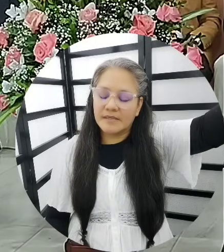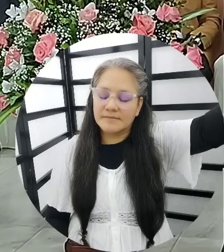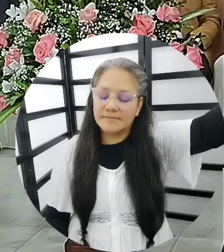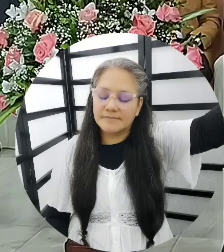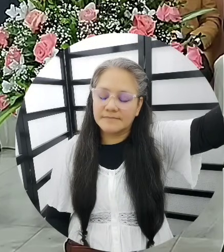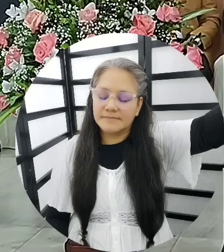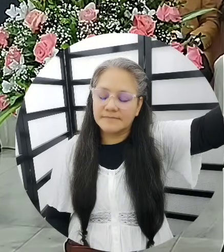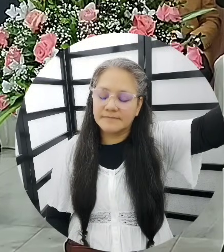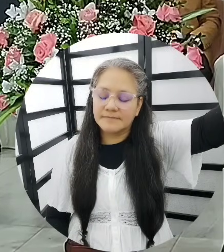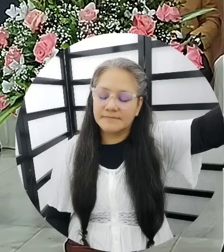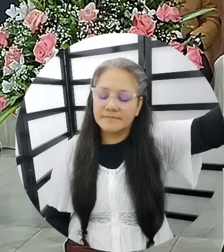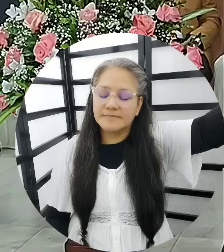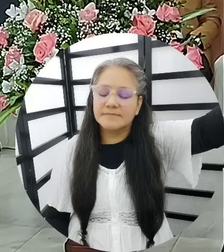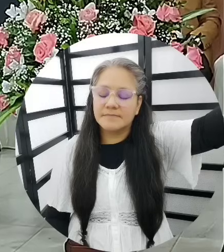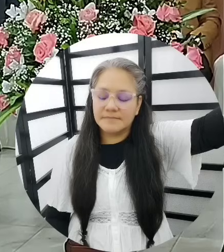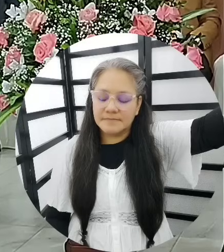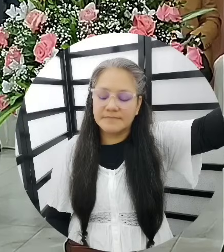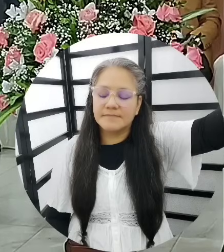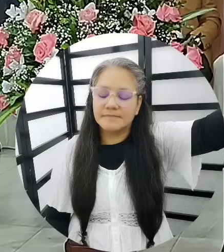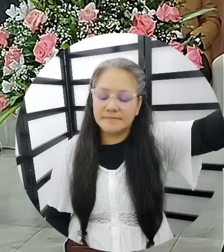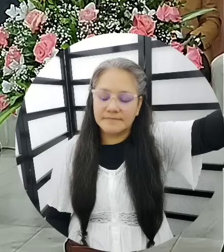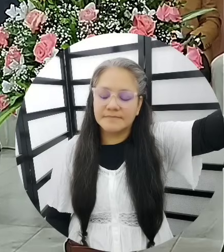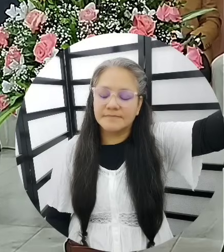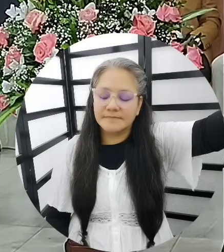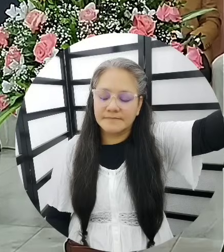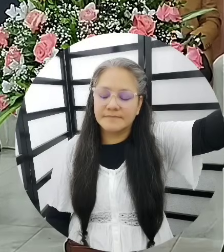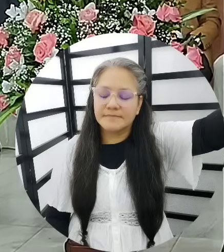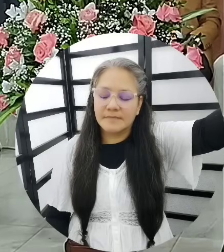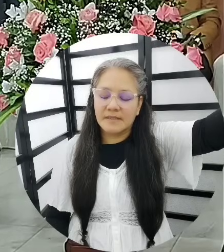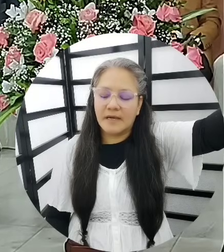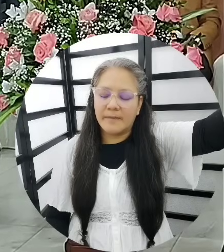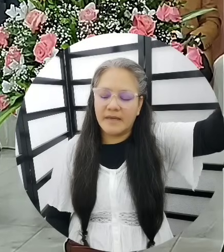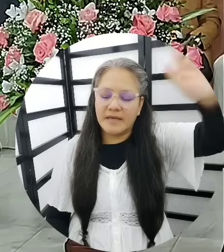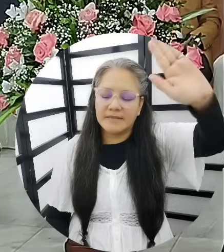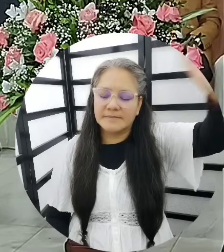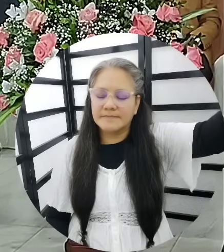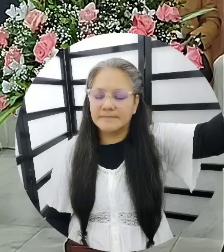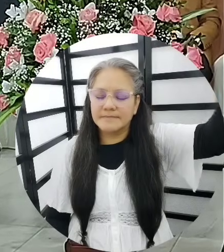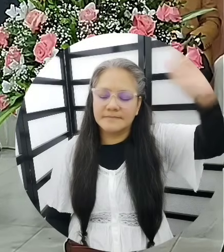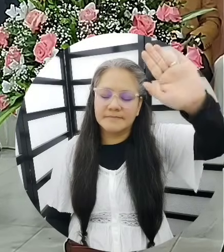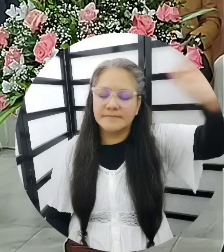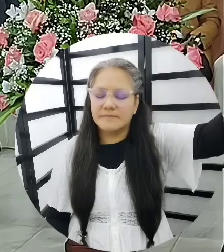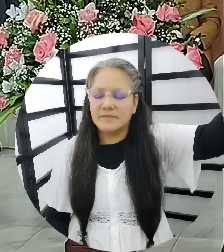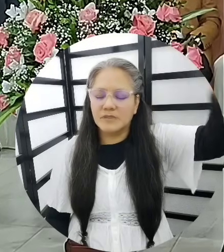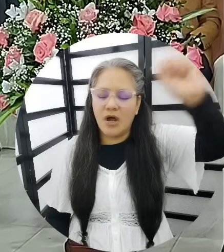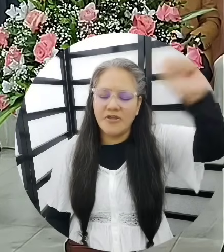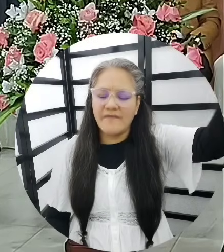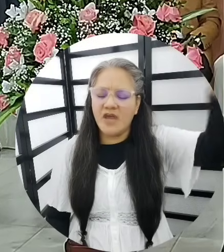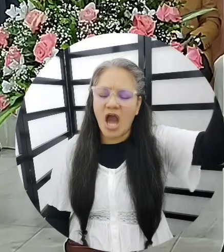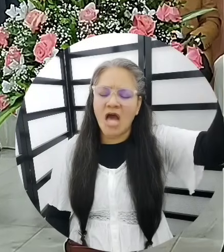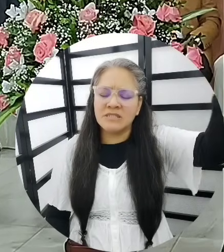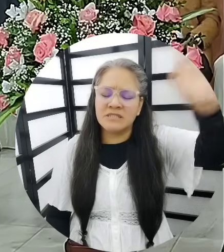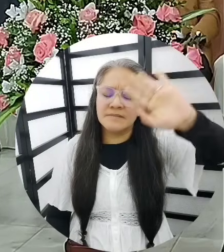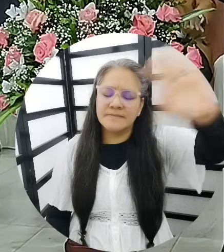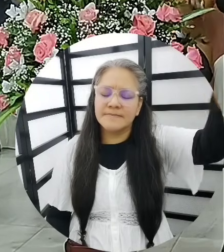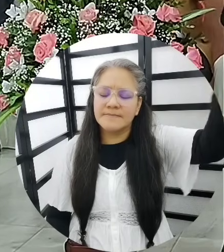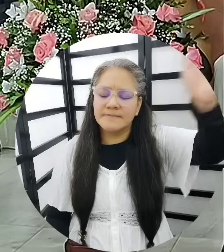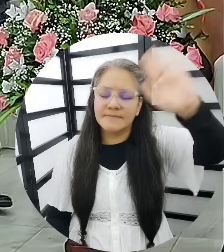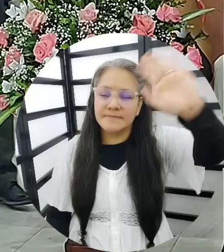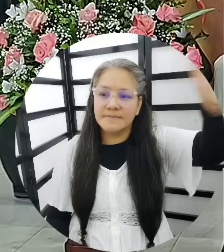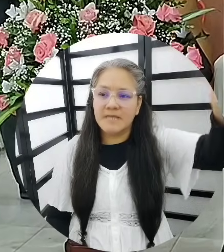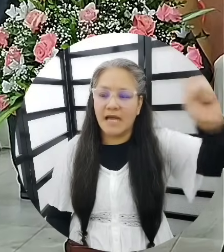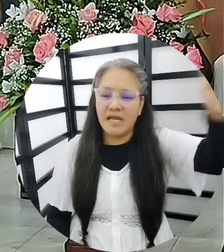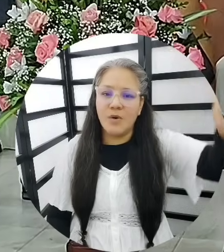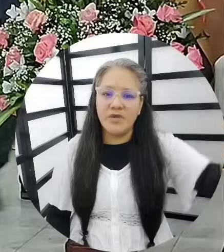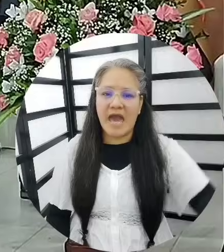viendo al invisible, pero viendo la cruz de Cristo, aquel que murió por nosotros en el Calvario.